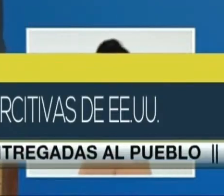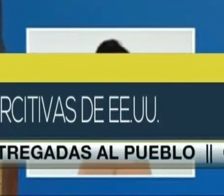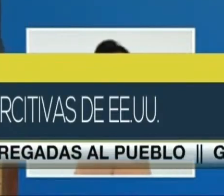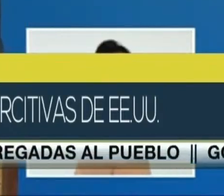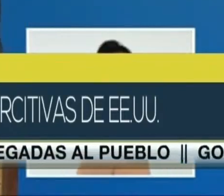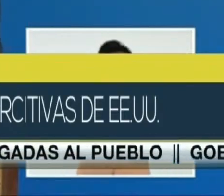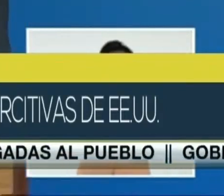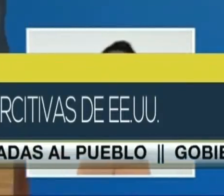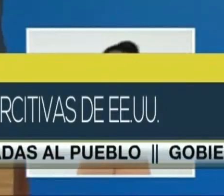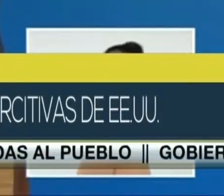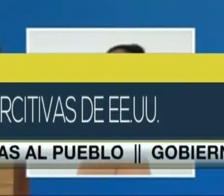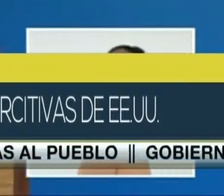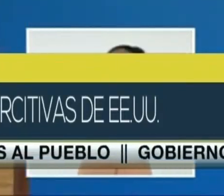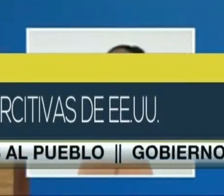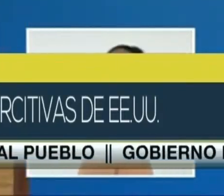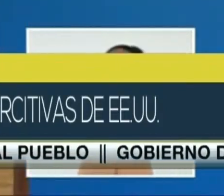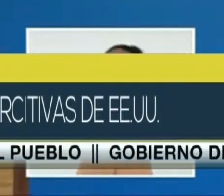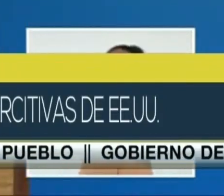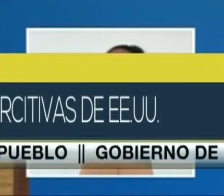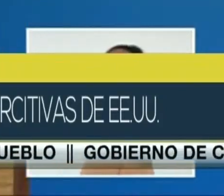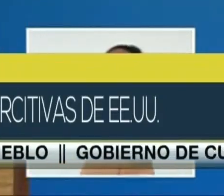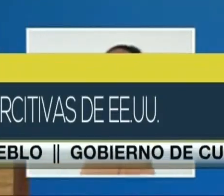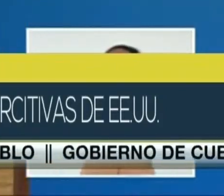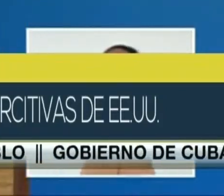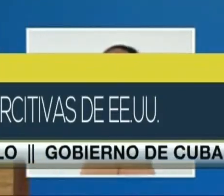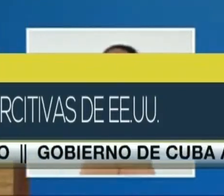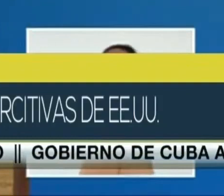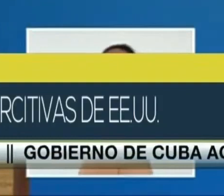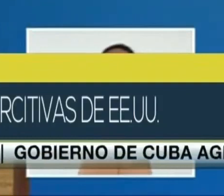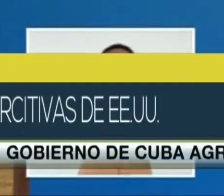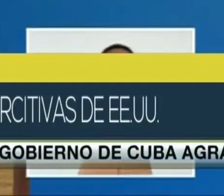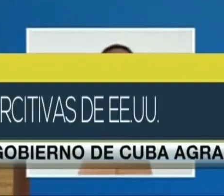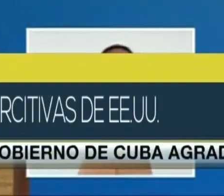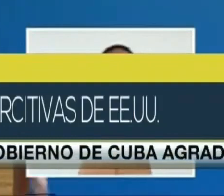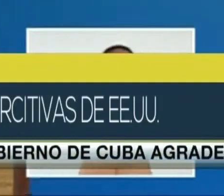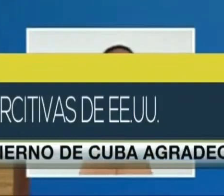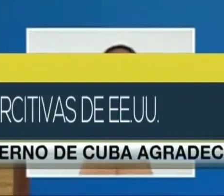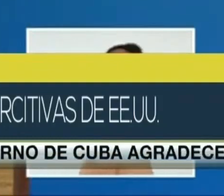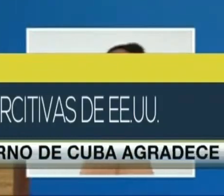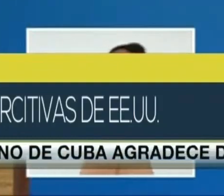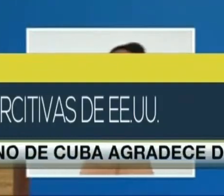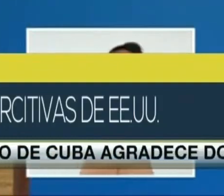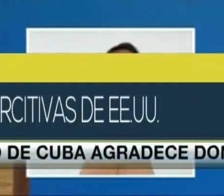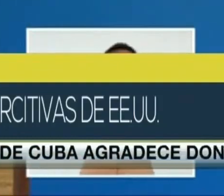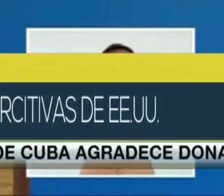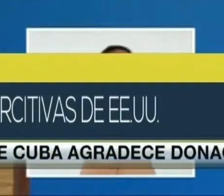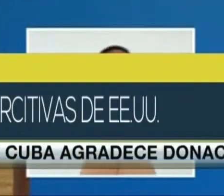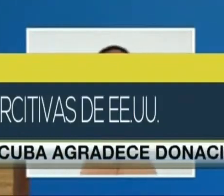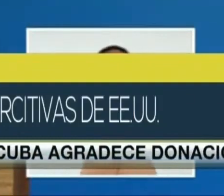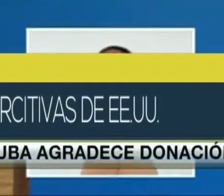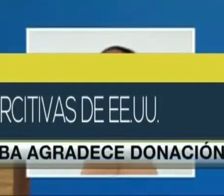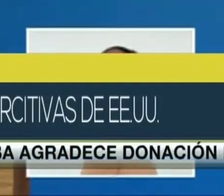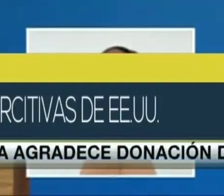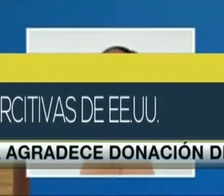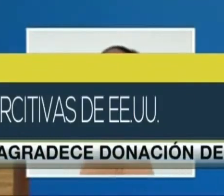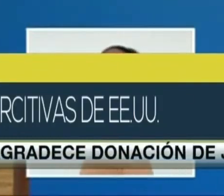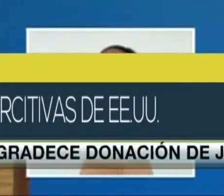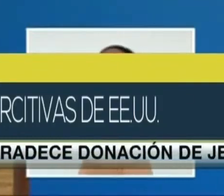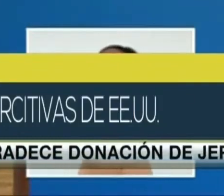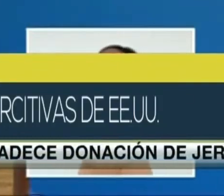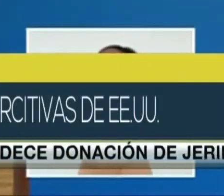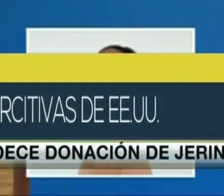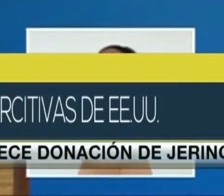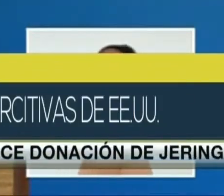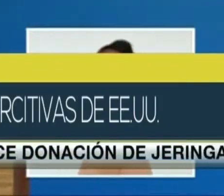de Seguridad Nacional en la Casa Blanca, ni nadie atreviéndose a refutar las acusaciones que